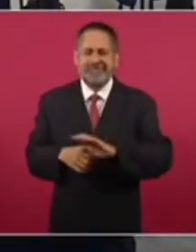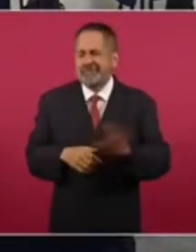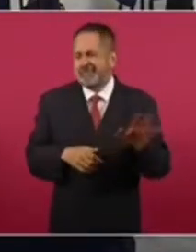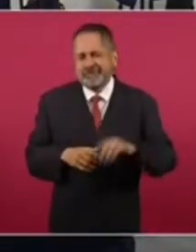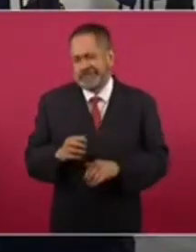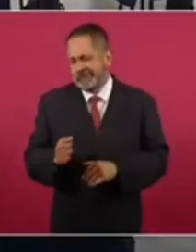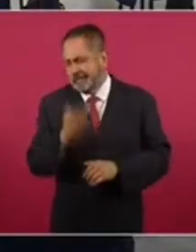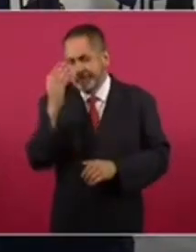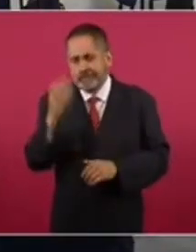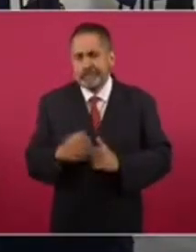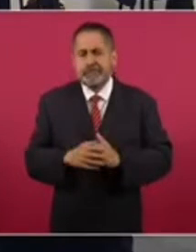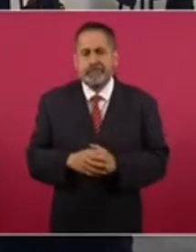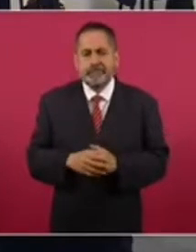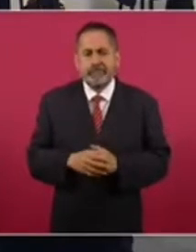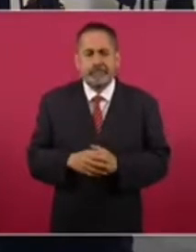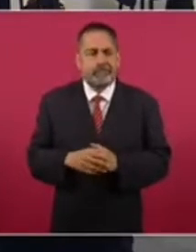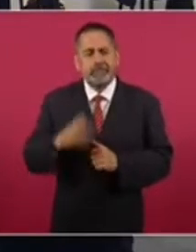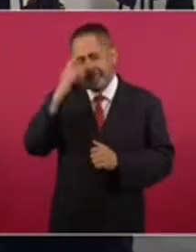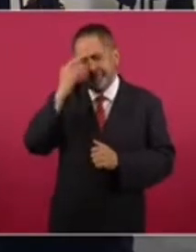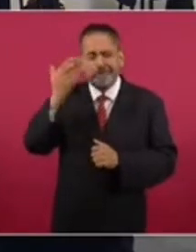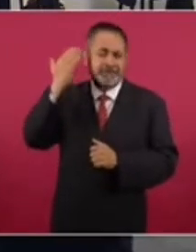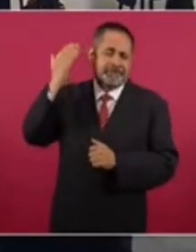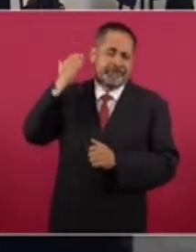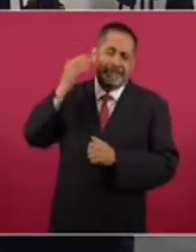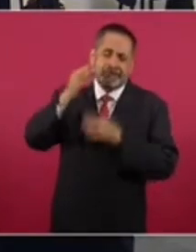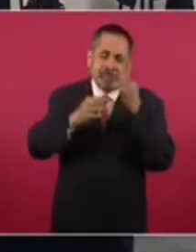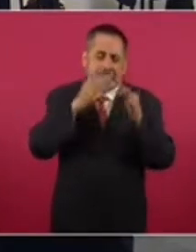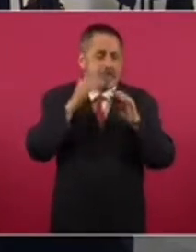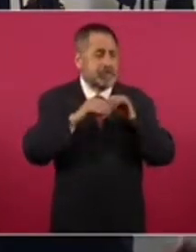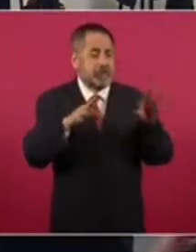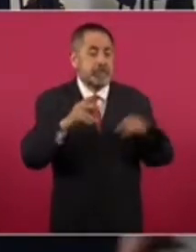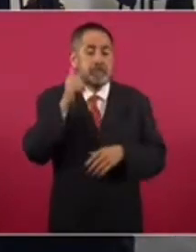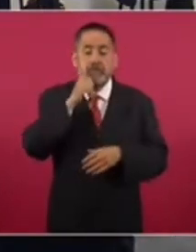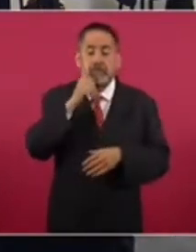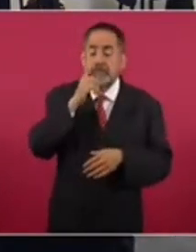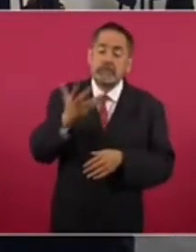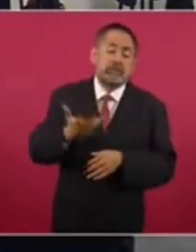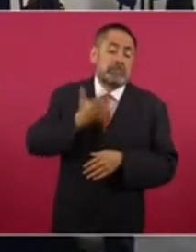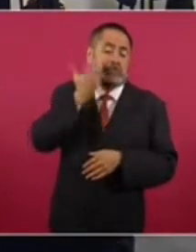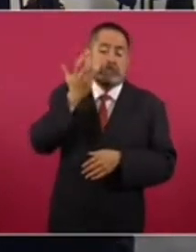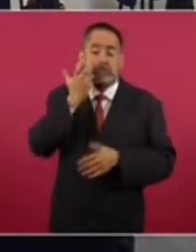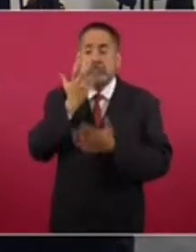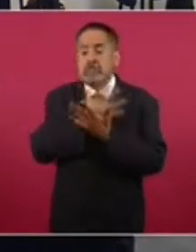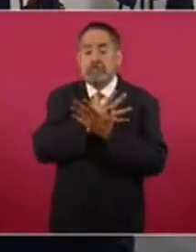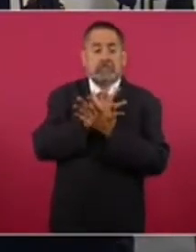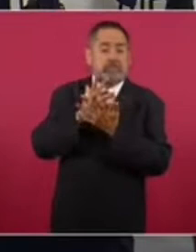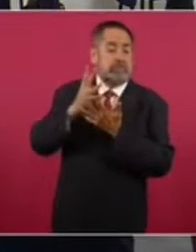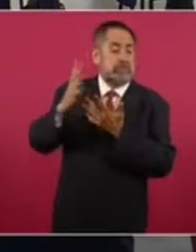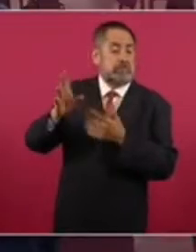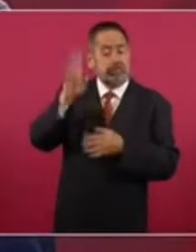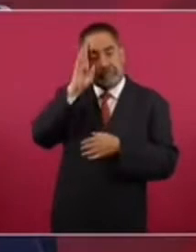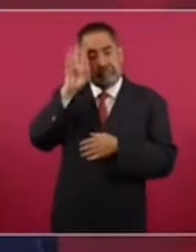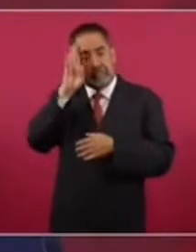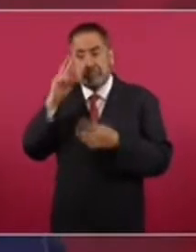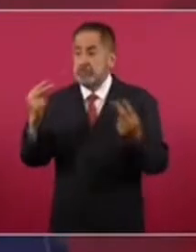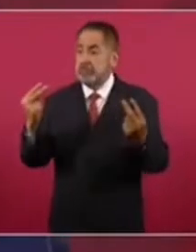a los que nos tenían acostumbrados los medios de información, al sensacionalismo.